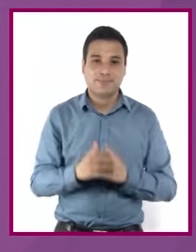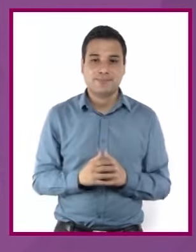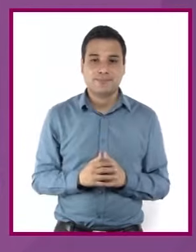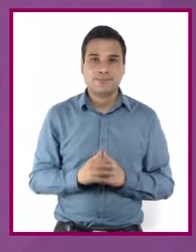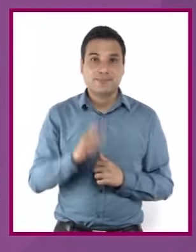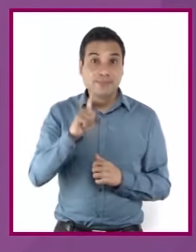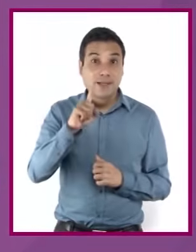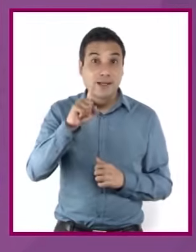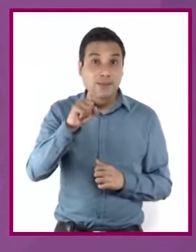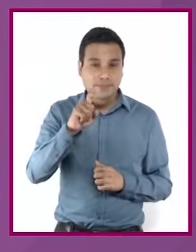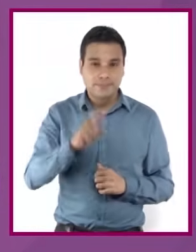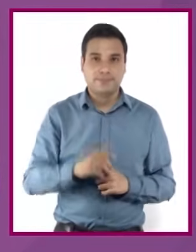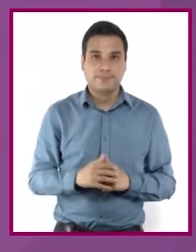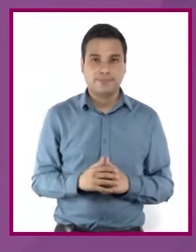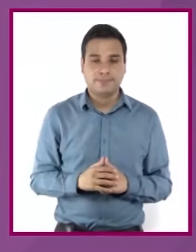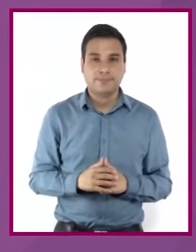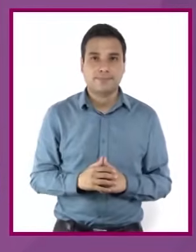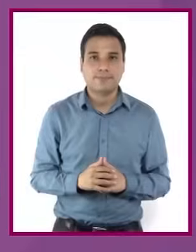y el agua.